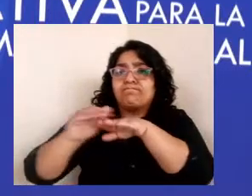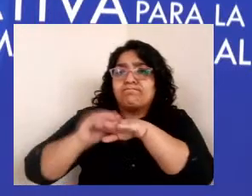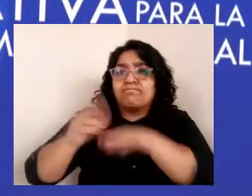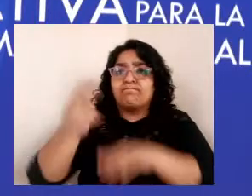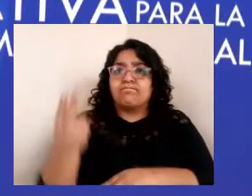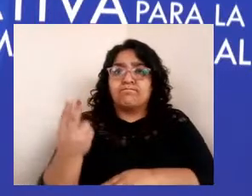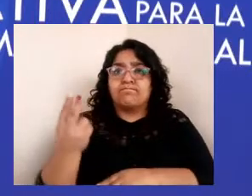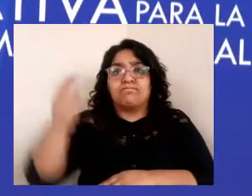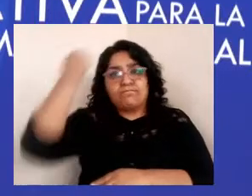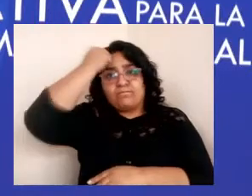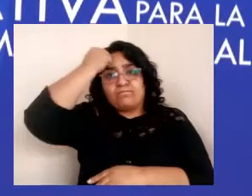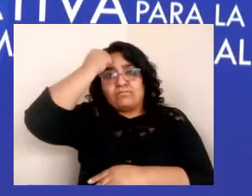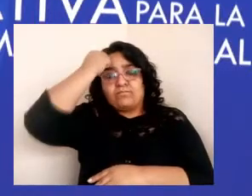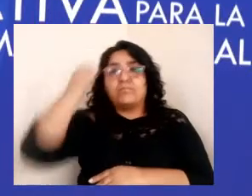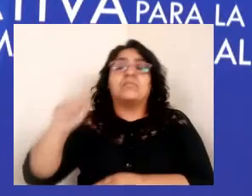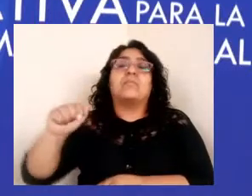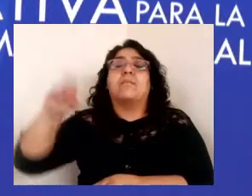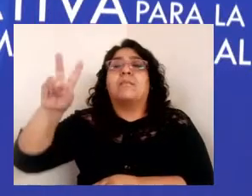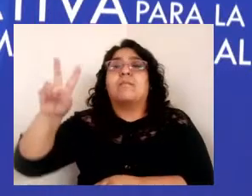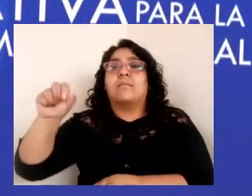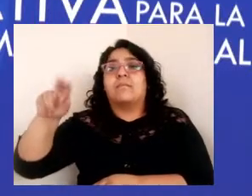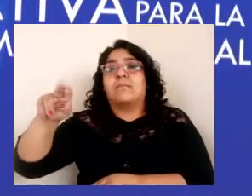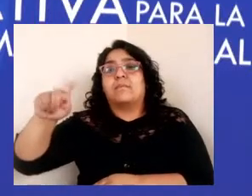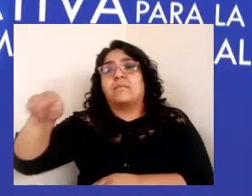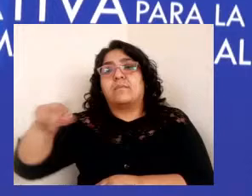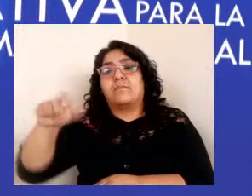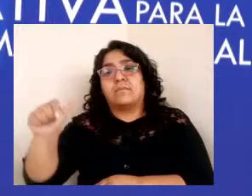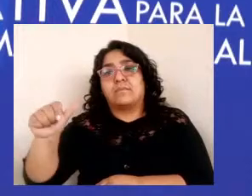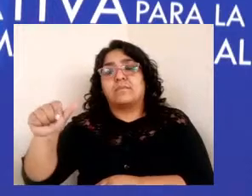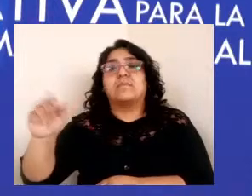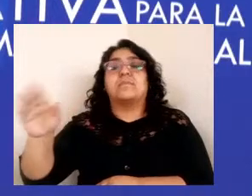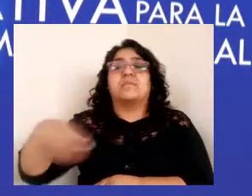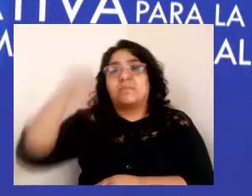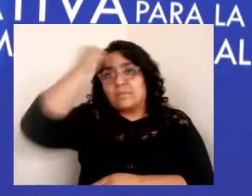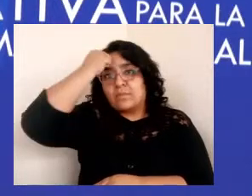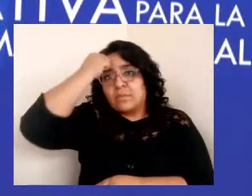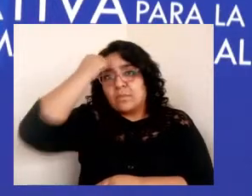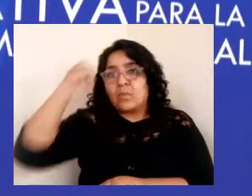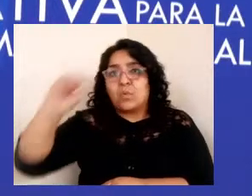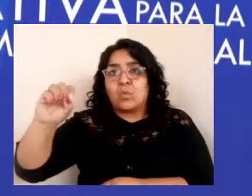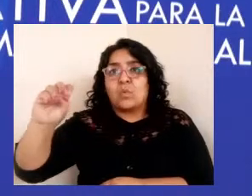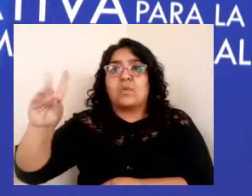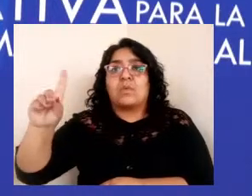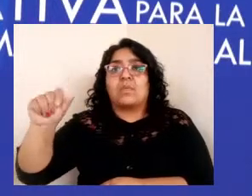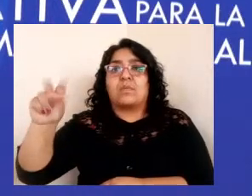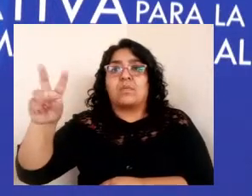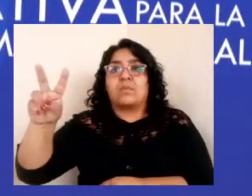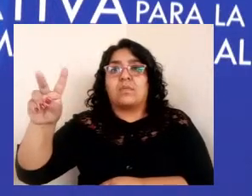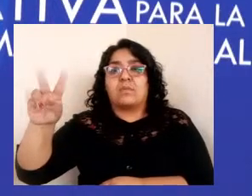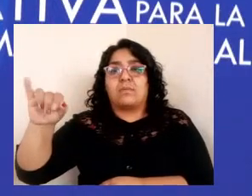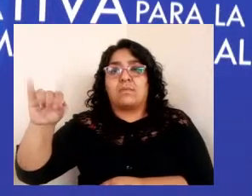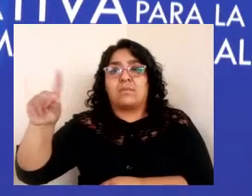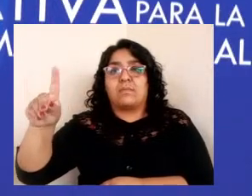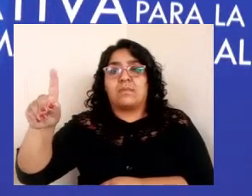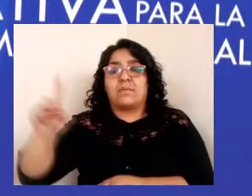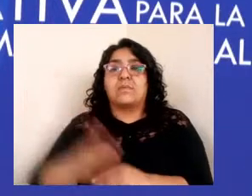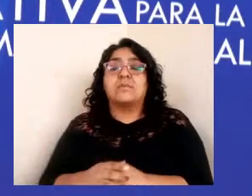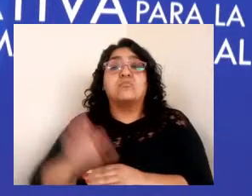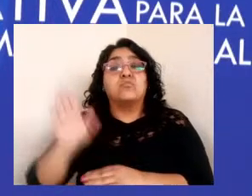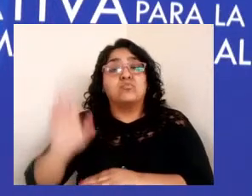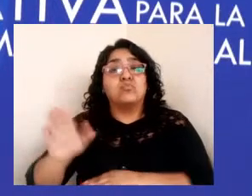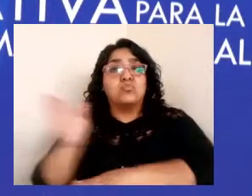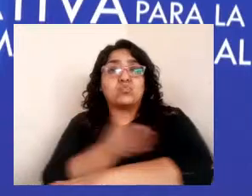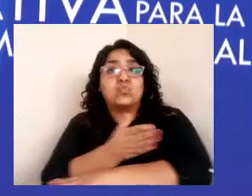y el pianista maestro David Calvache Zambrano. Interpretan, de la autoría de Luis E. Nieto